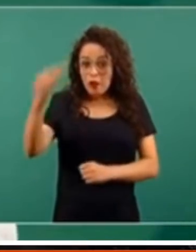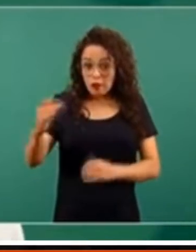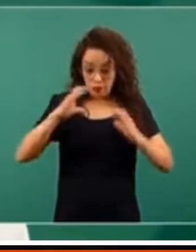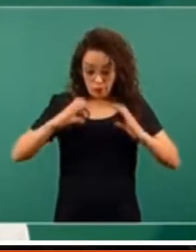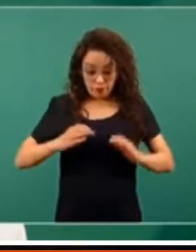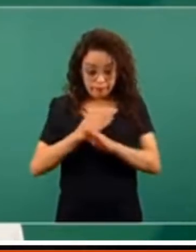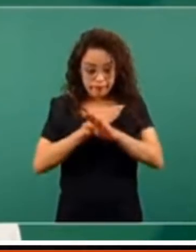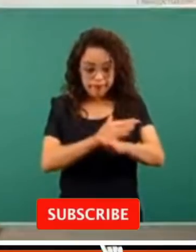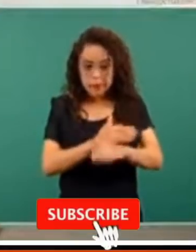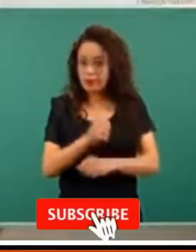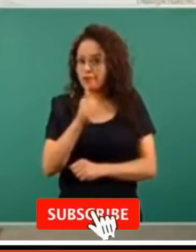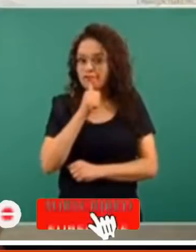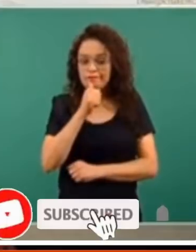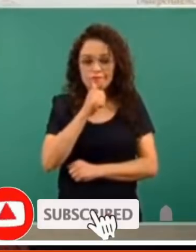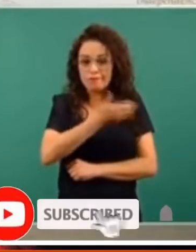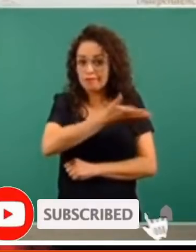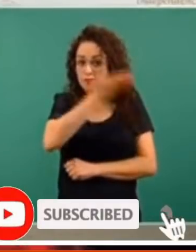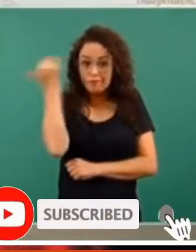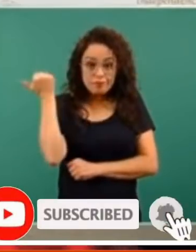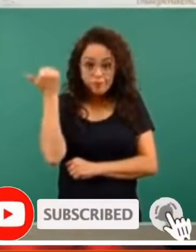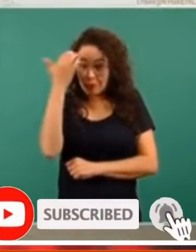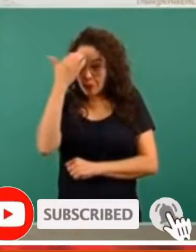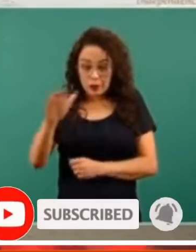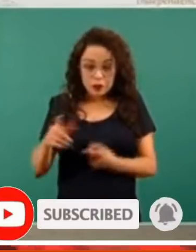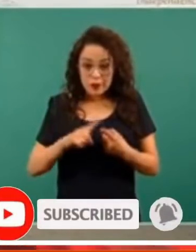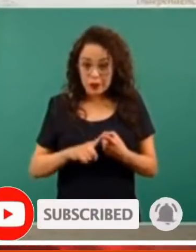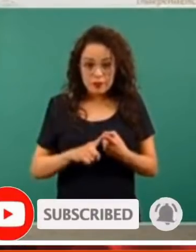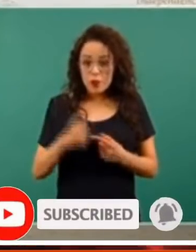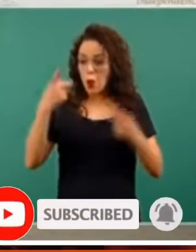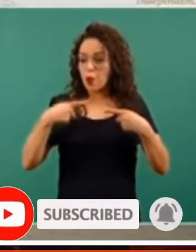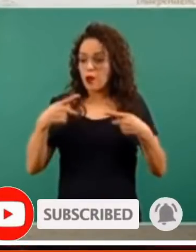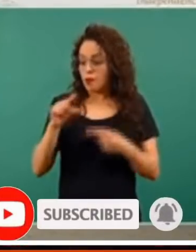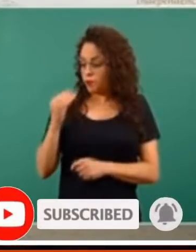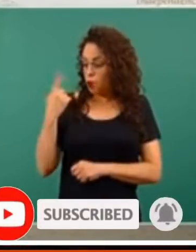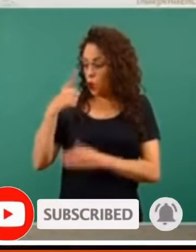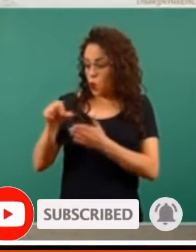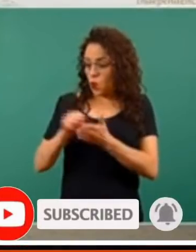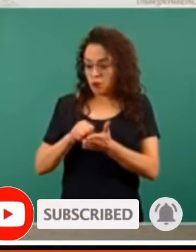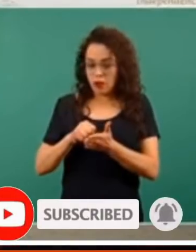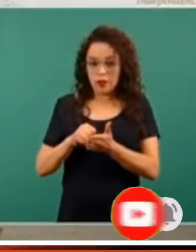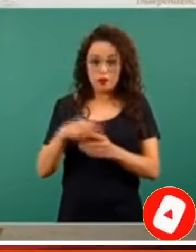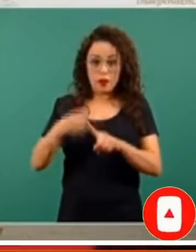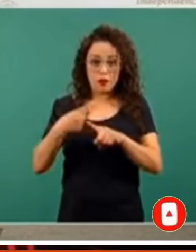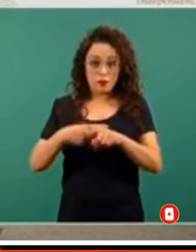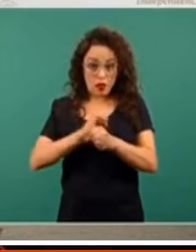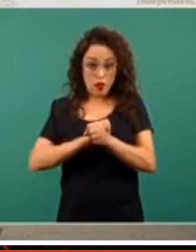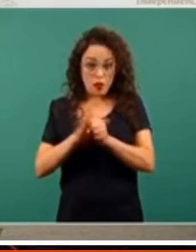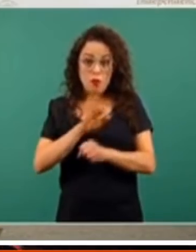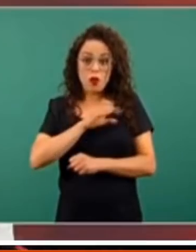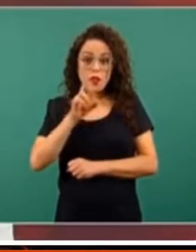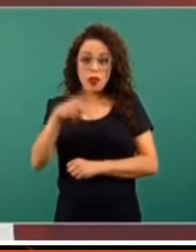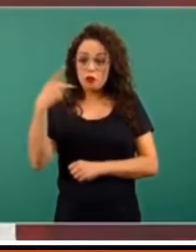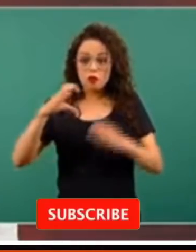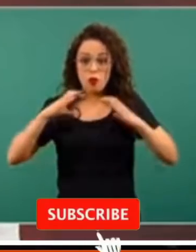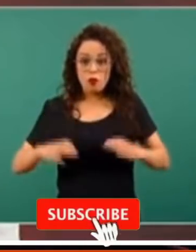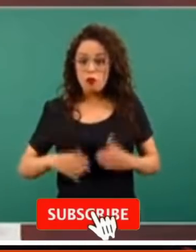Y puede ser que una persona que le dio COVID hace un mes, en este momento ya no tuviera una respuesta inmune